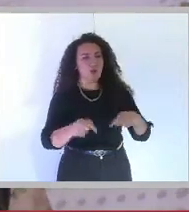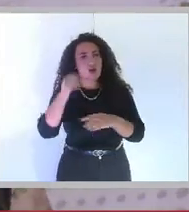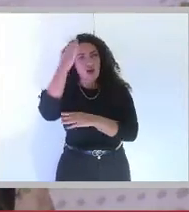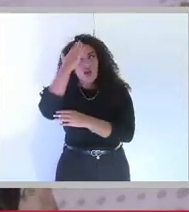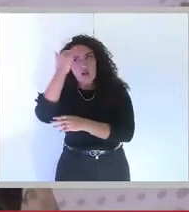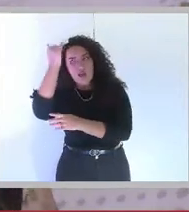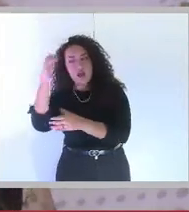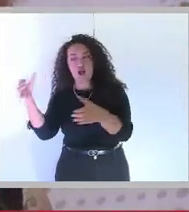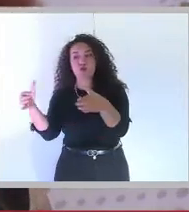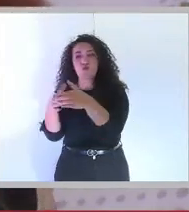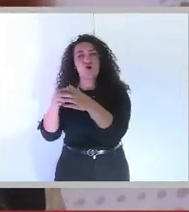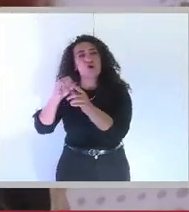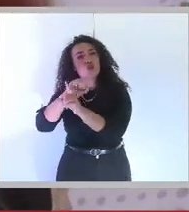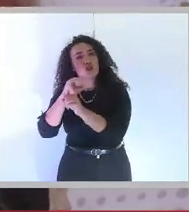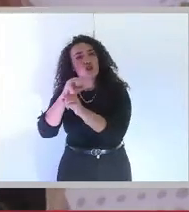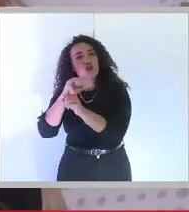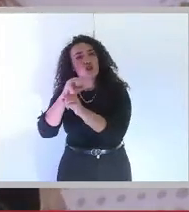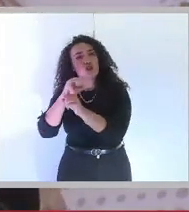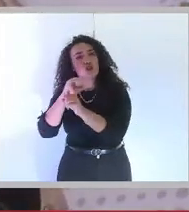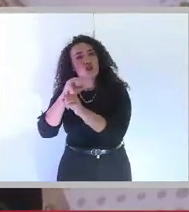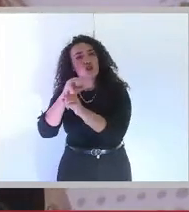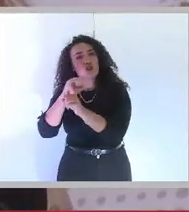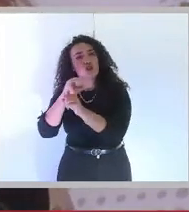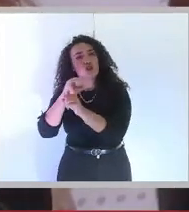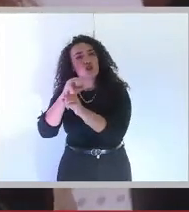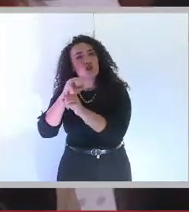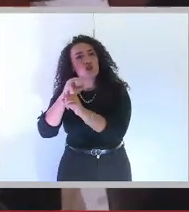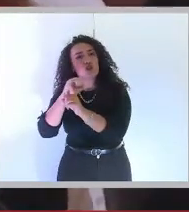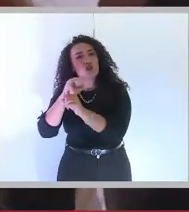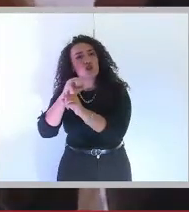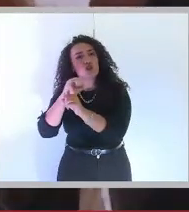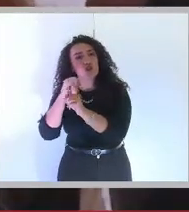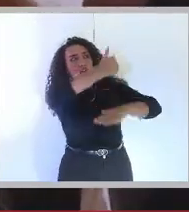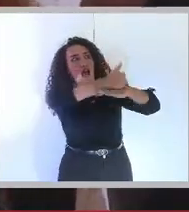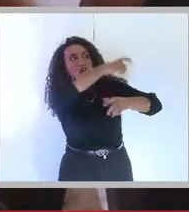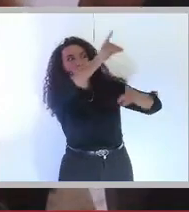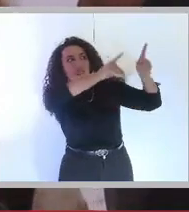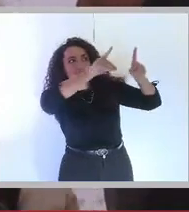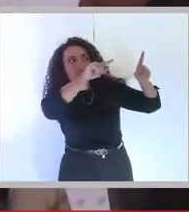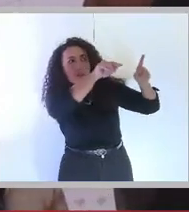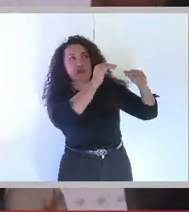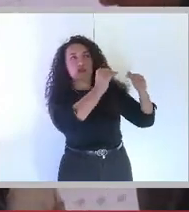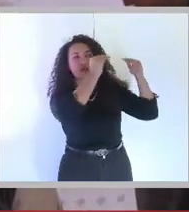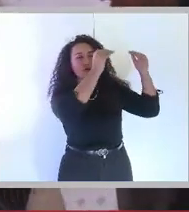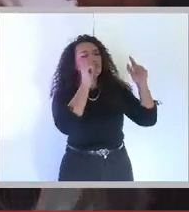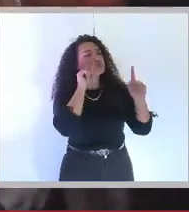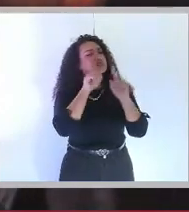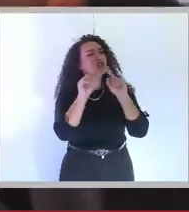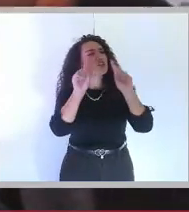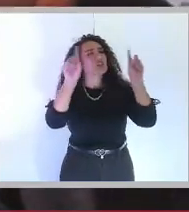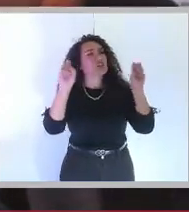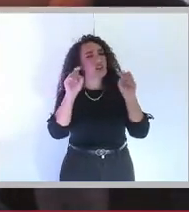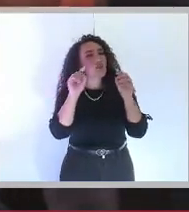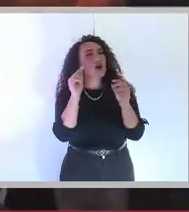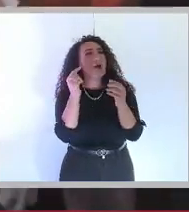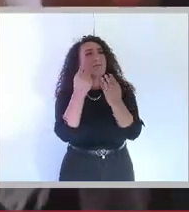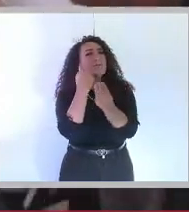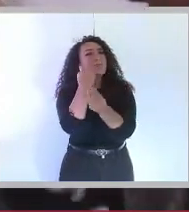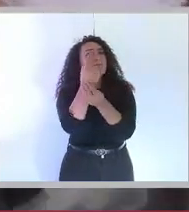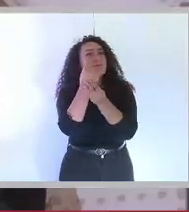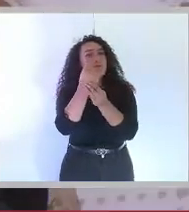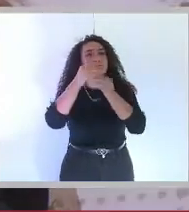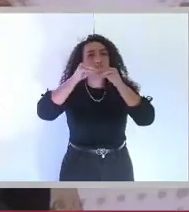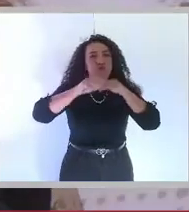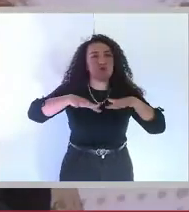movimientos sociales y tomadores de decisiones para debatir políticas públicas más incluyentes